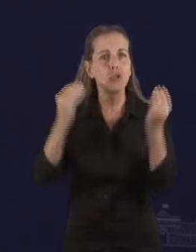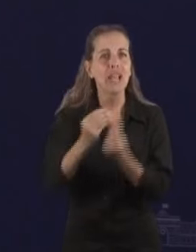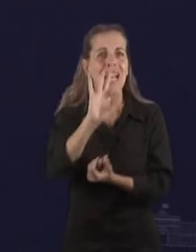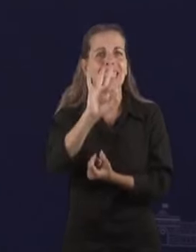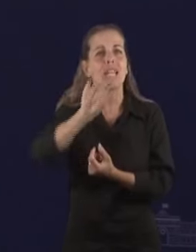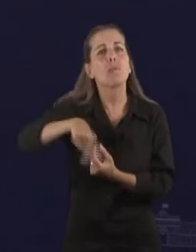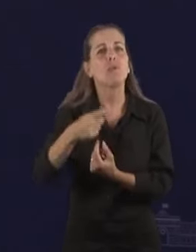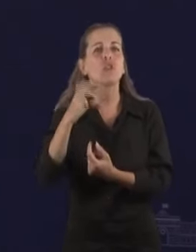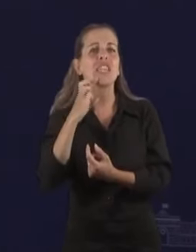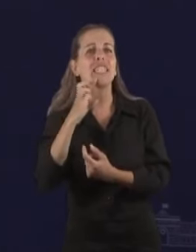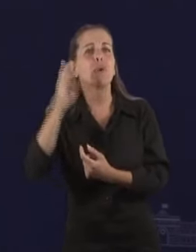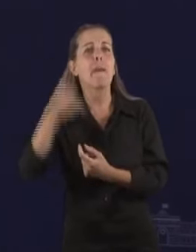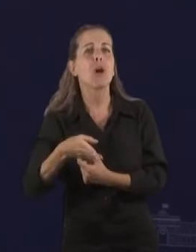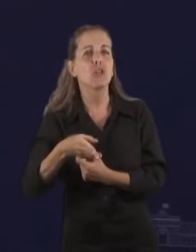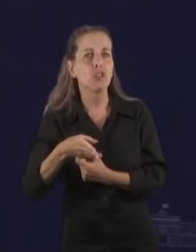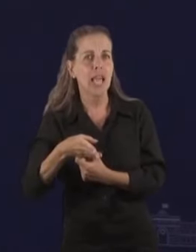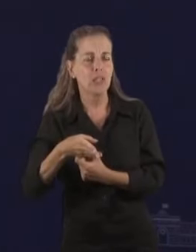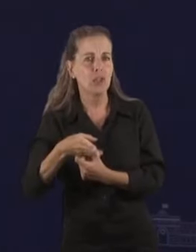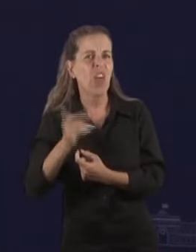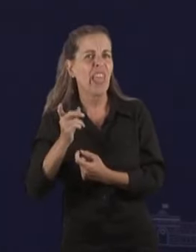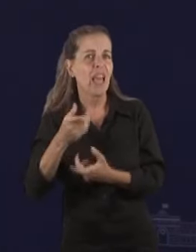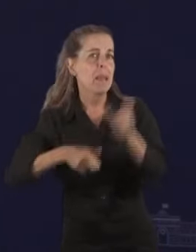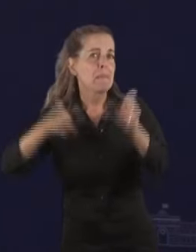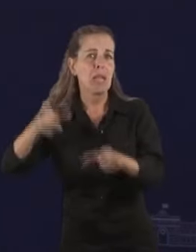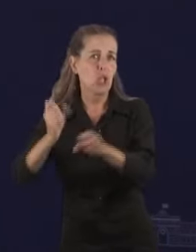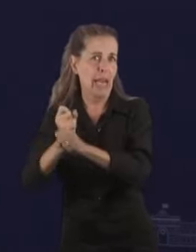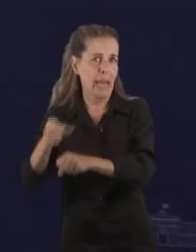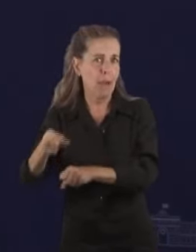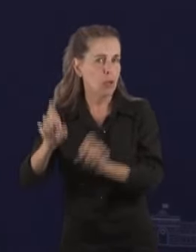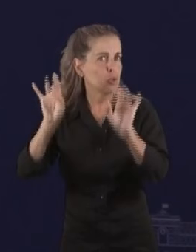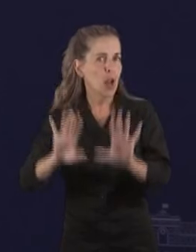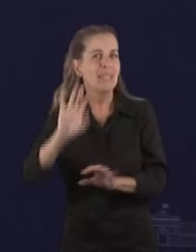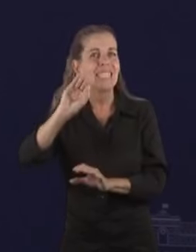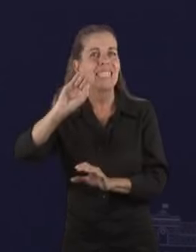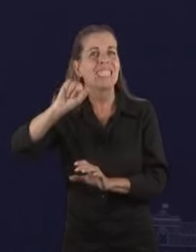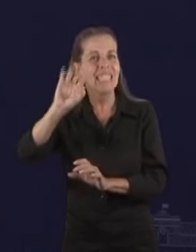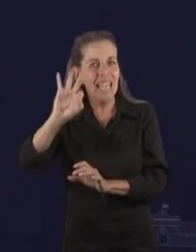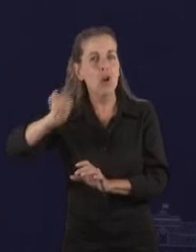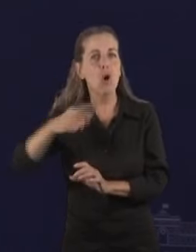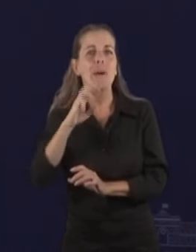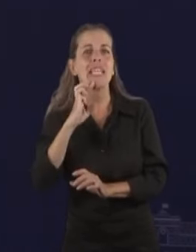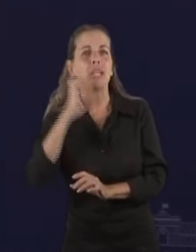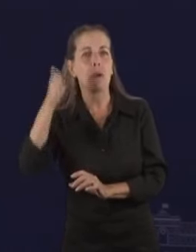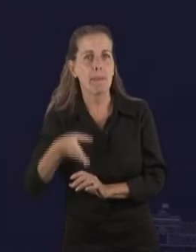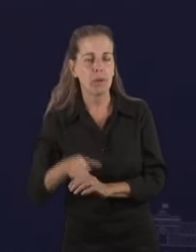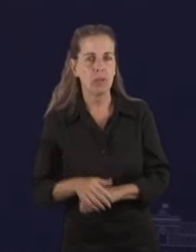0.19% de los trabajadores. Y bueno, entendemos, por supuesto,